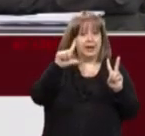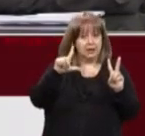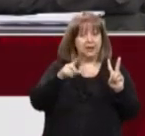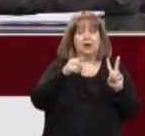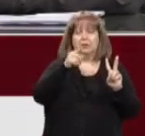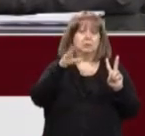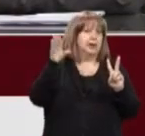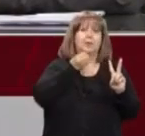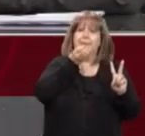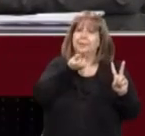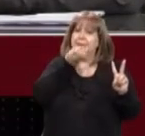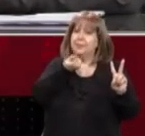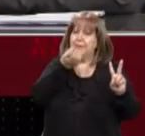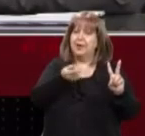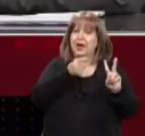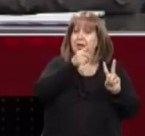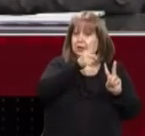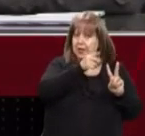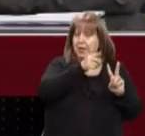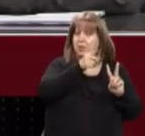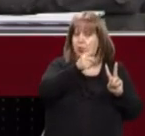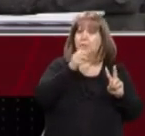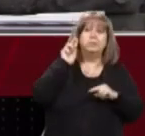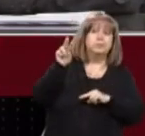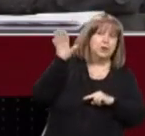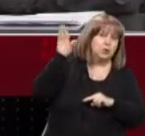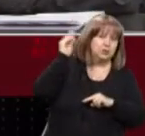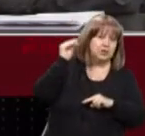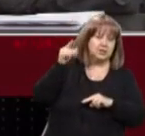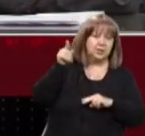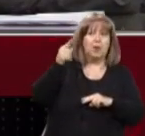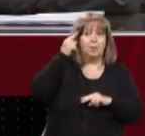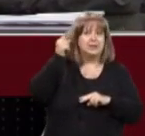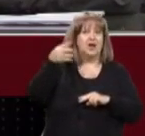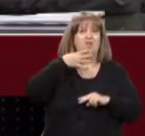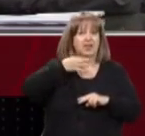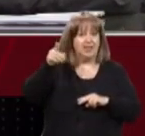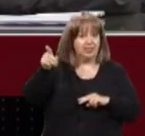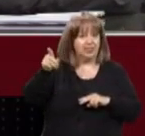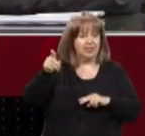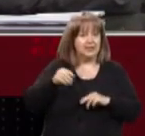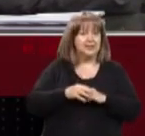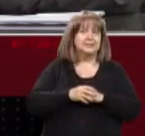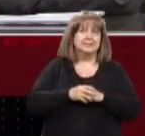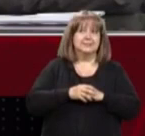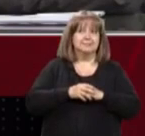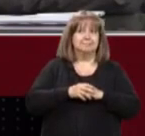dijo? Porque ha sido bastante polémica su declaración. No